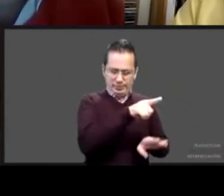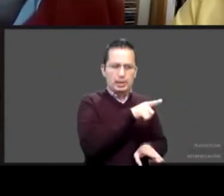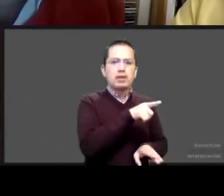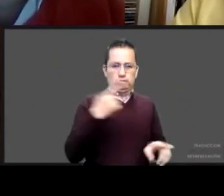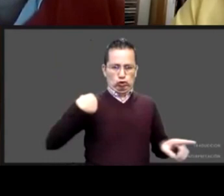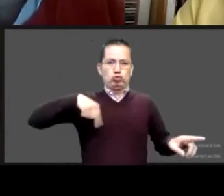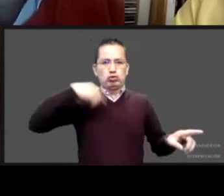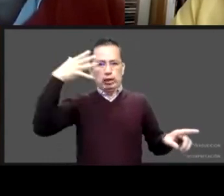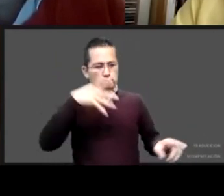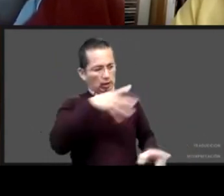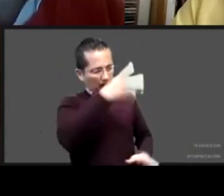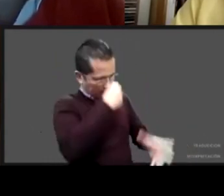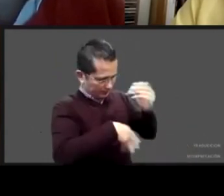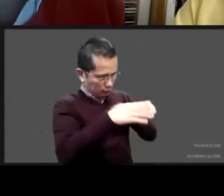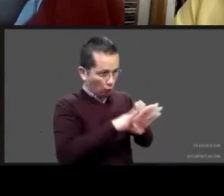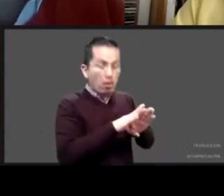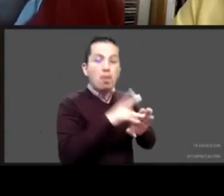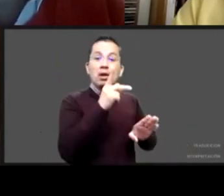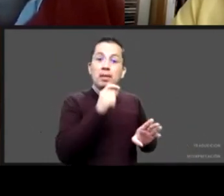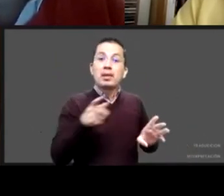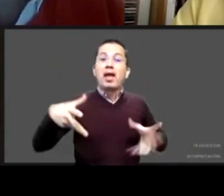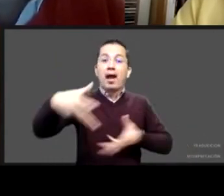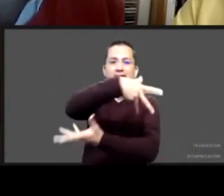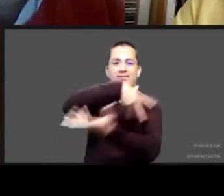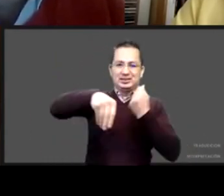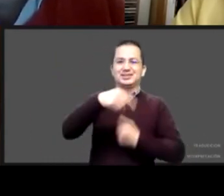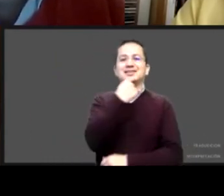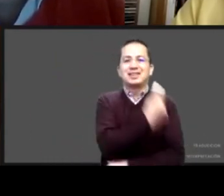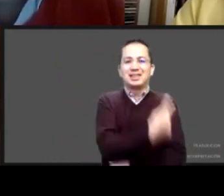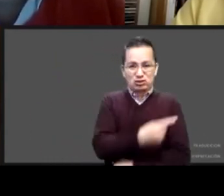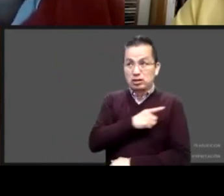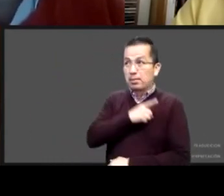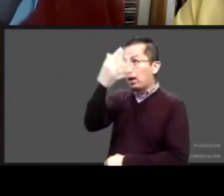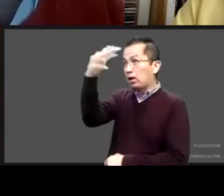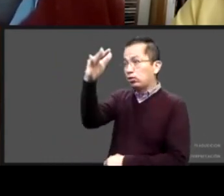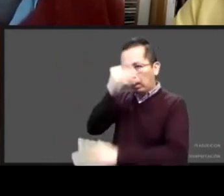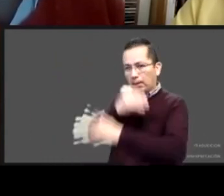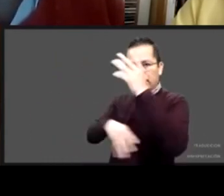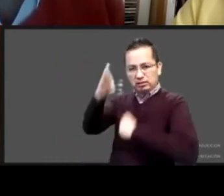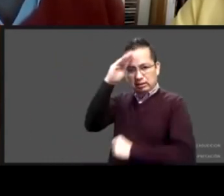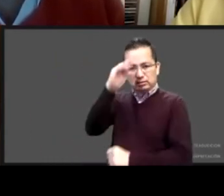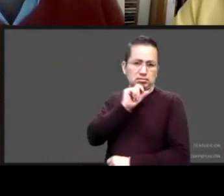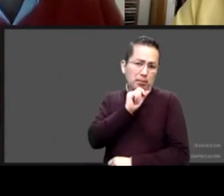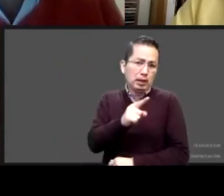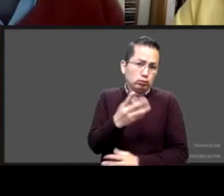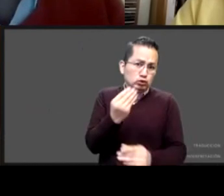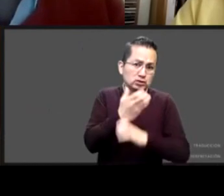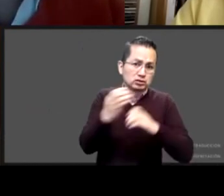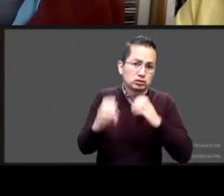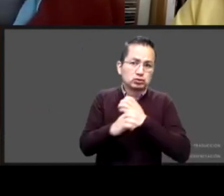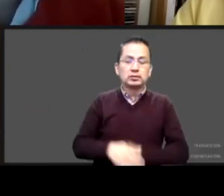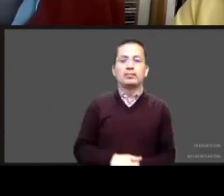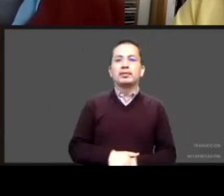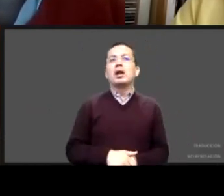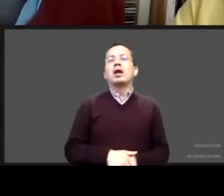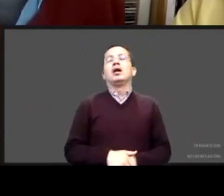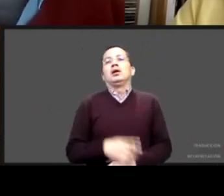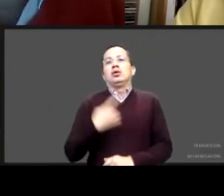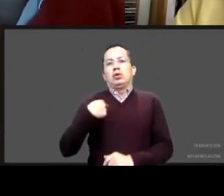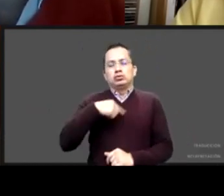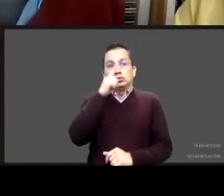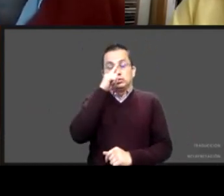adultos. En algunas circunstancias, hablando con los niños, nos ha quedado claro que los niños no